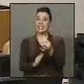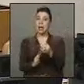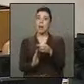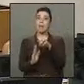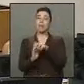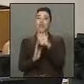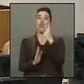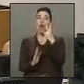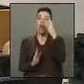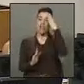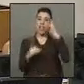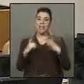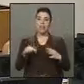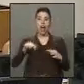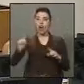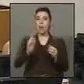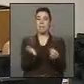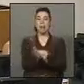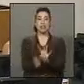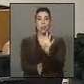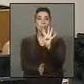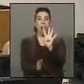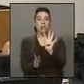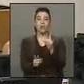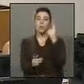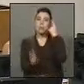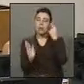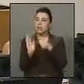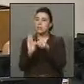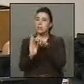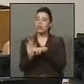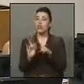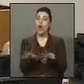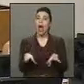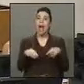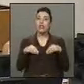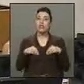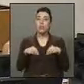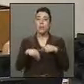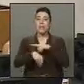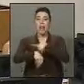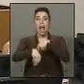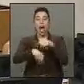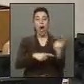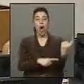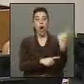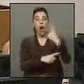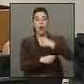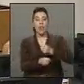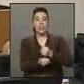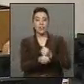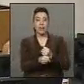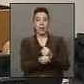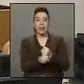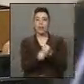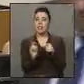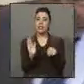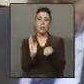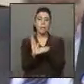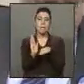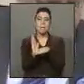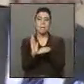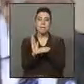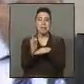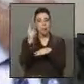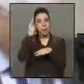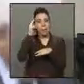Piñera. Pero el proyecto no se hace cargo de la jornada laboral de aquellas, piso mínimo para